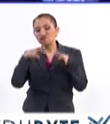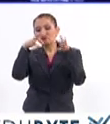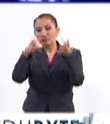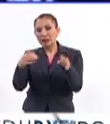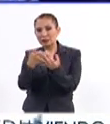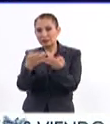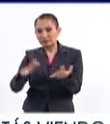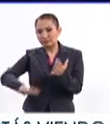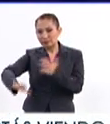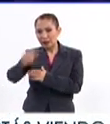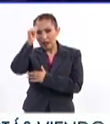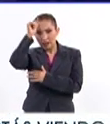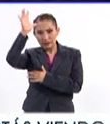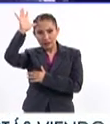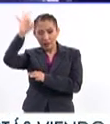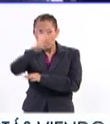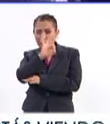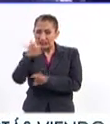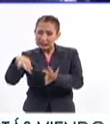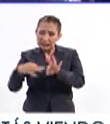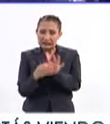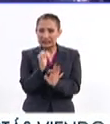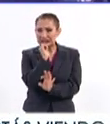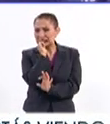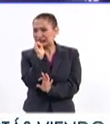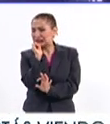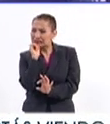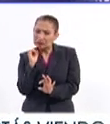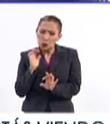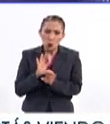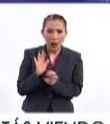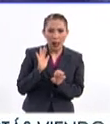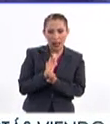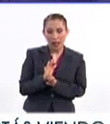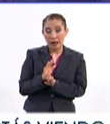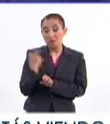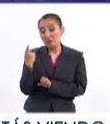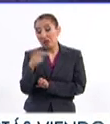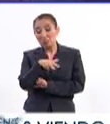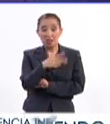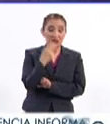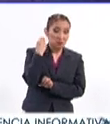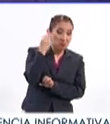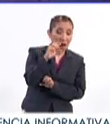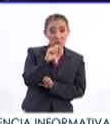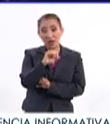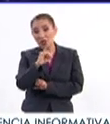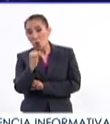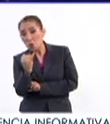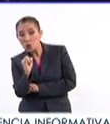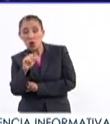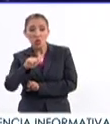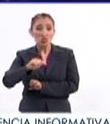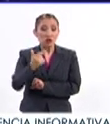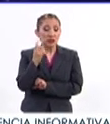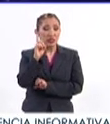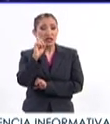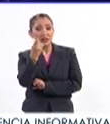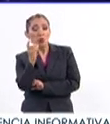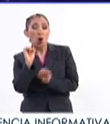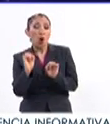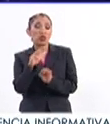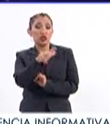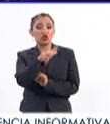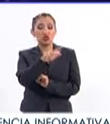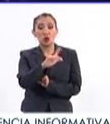de los aztecas. La fecha precisa aún no se ha podido determinar. 13 de marzo, 20 de junio, 12 de diciembre